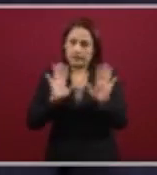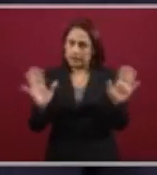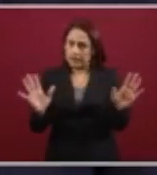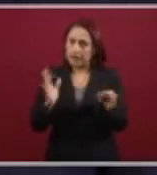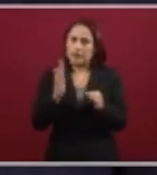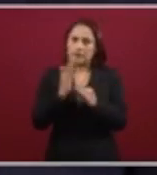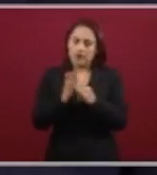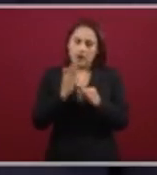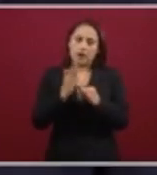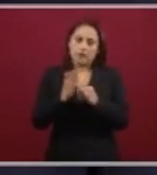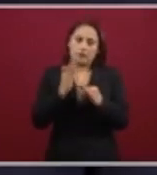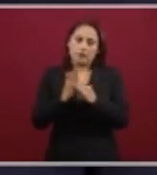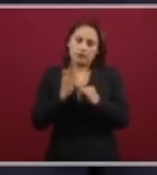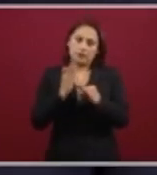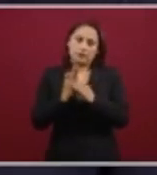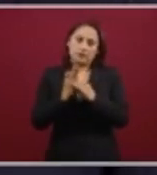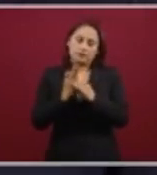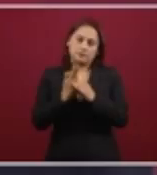produciendo